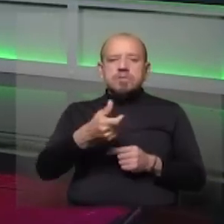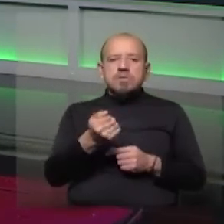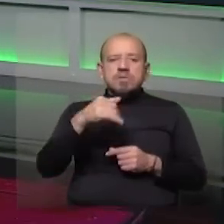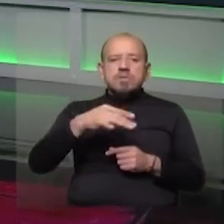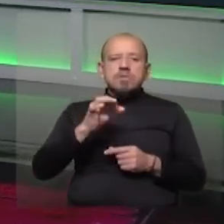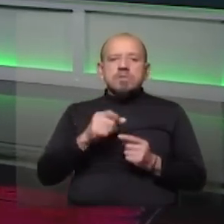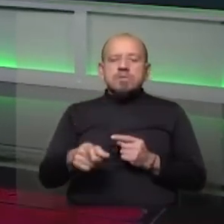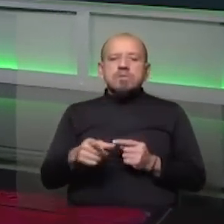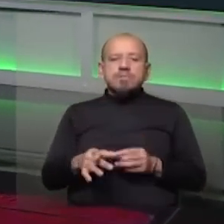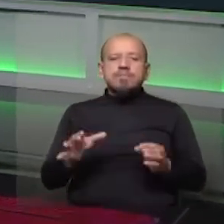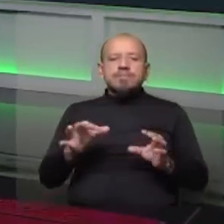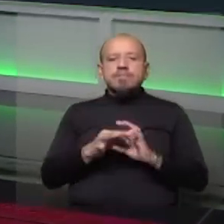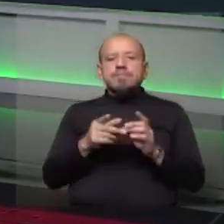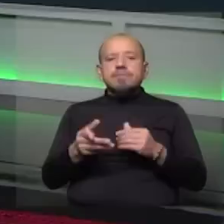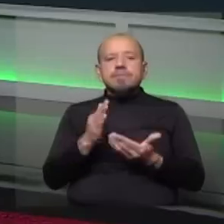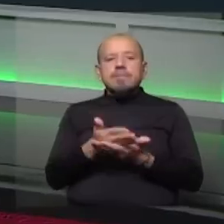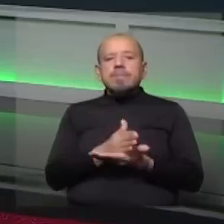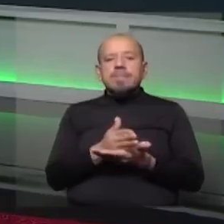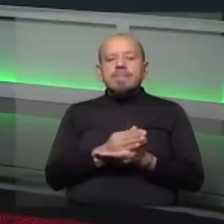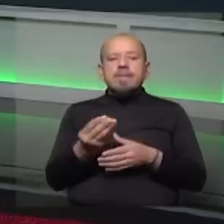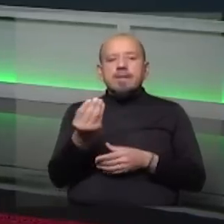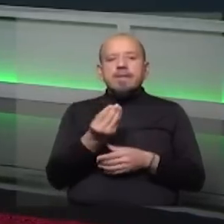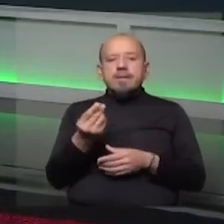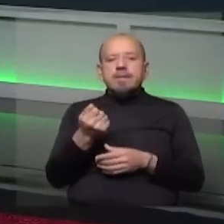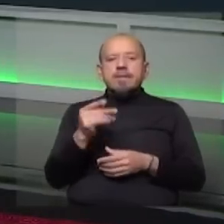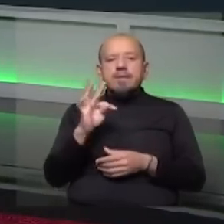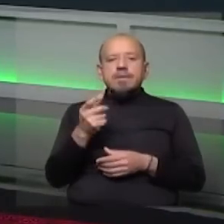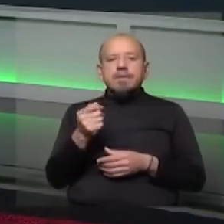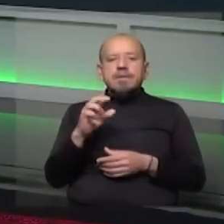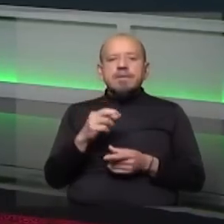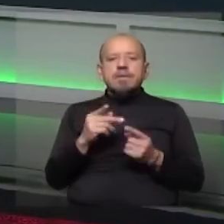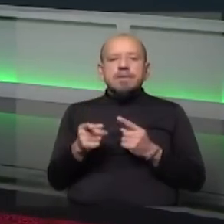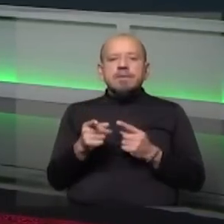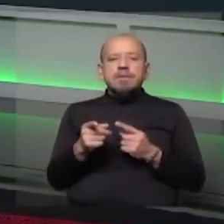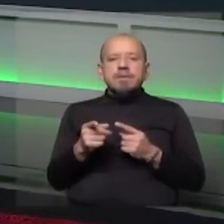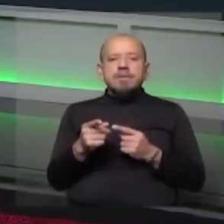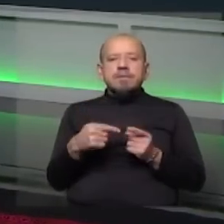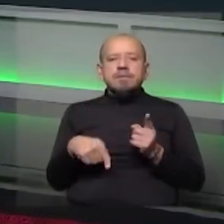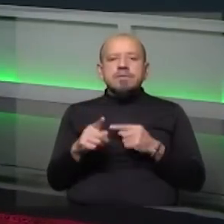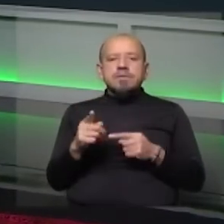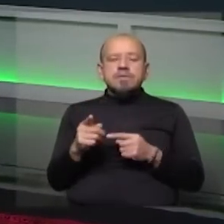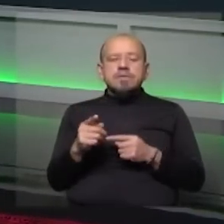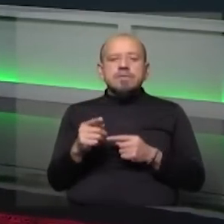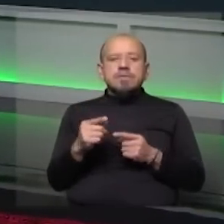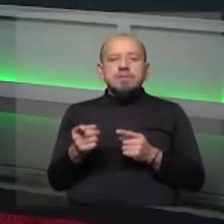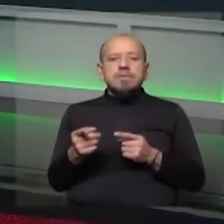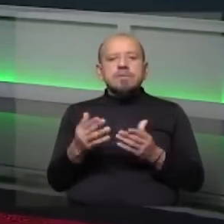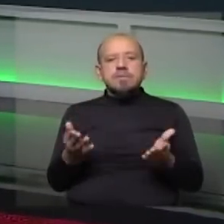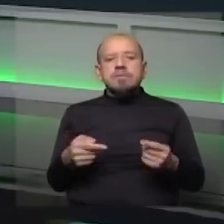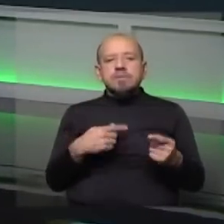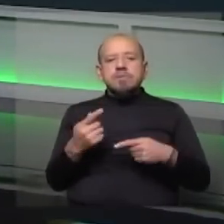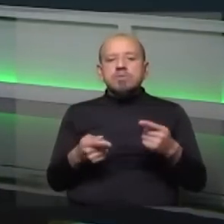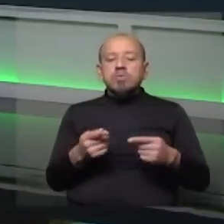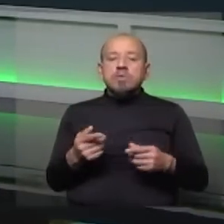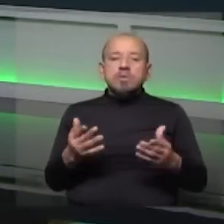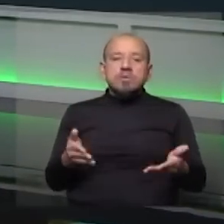liberadas por la intermediación de Qatar por razones humanitarias según argumentaron desde la franja de gaza El martirio sigue sobre